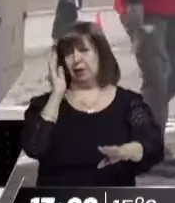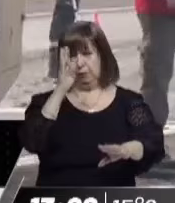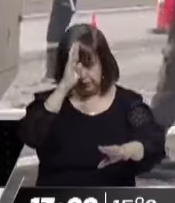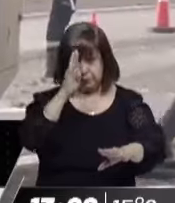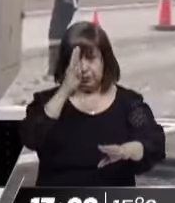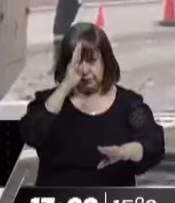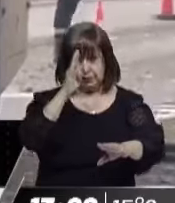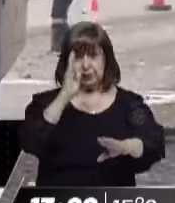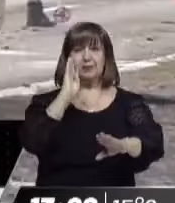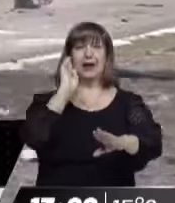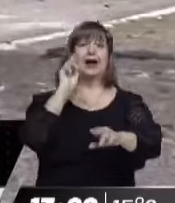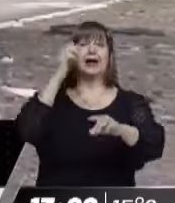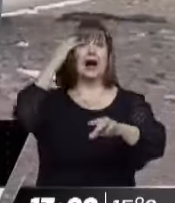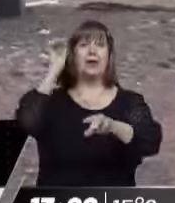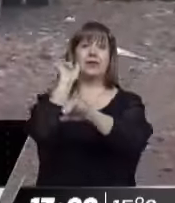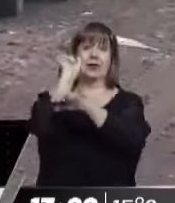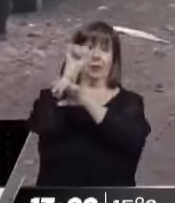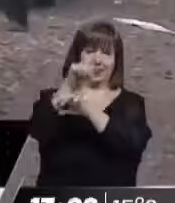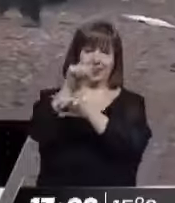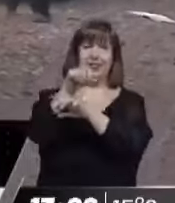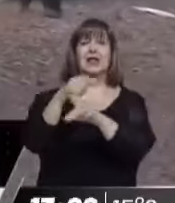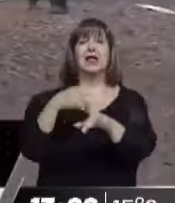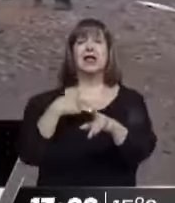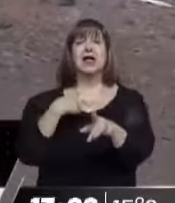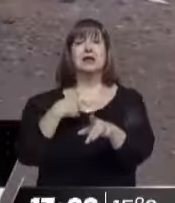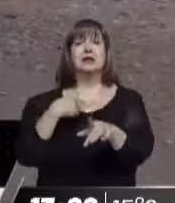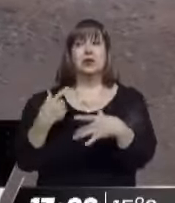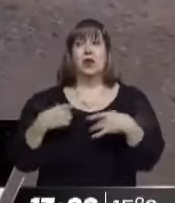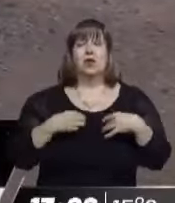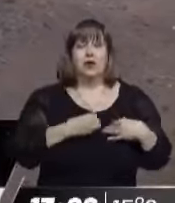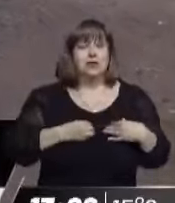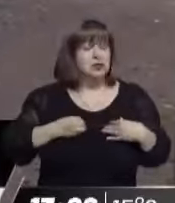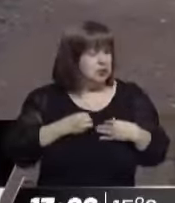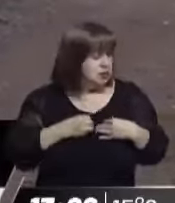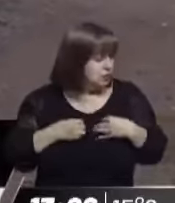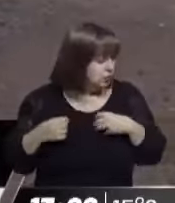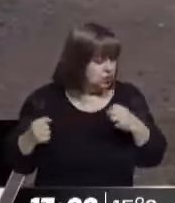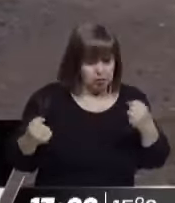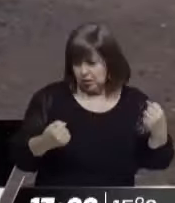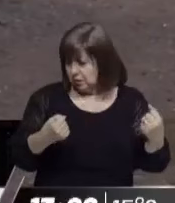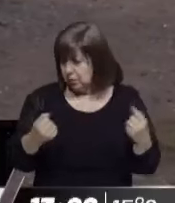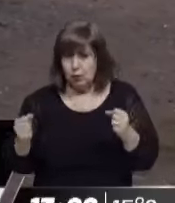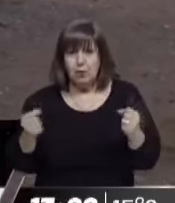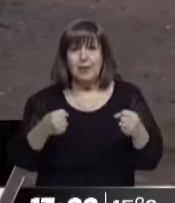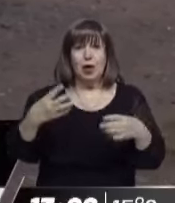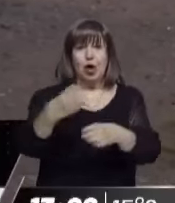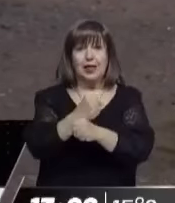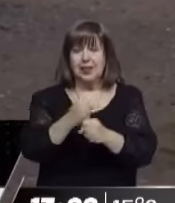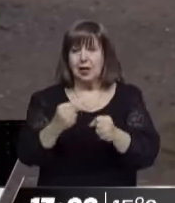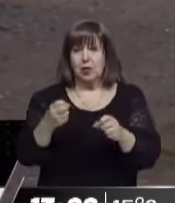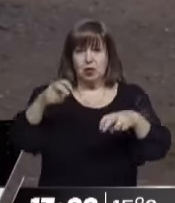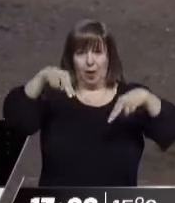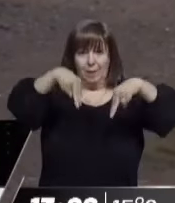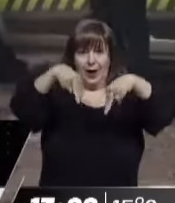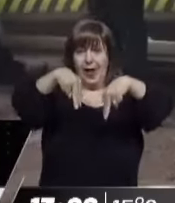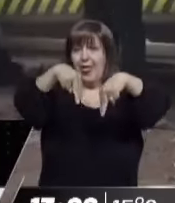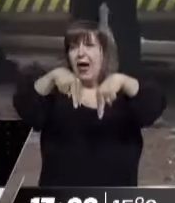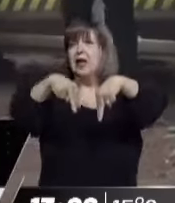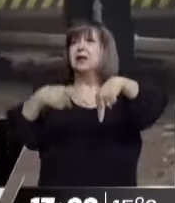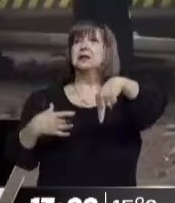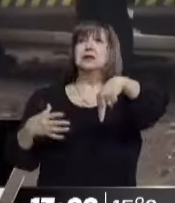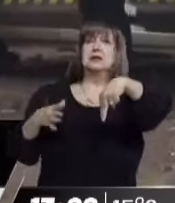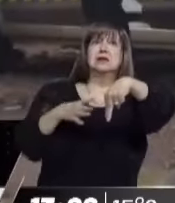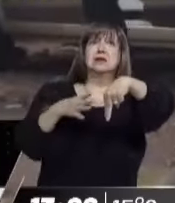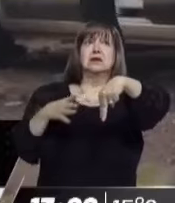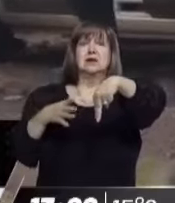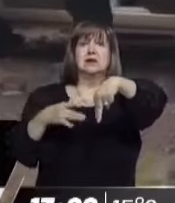único que me acuerdo, recuerdo que se movió el micro y golpeó y de ahí escuchaba,